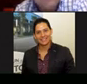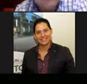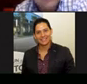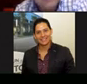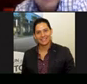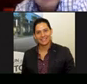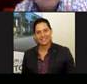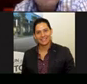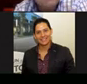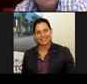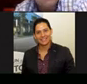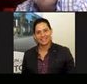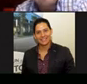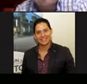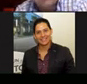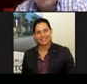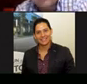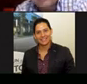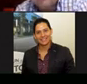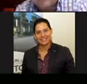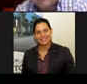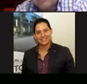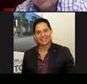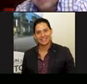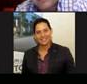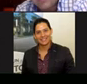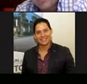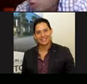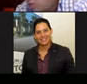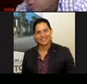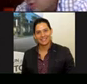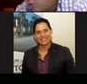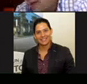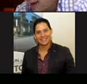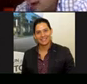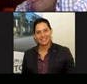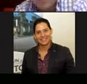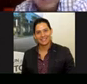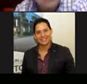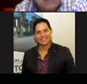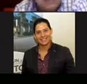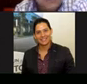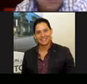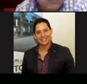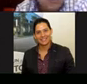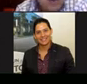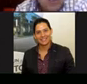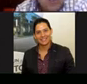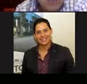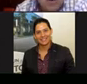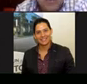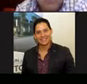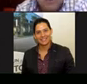Es parte de lo que tenemos que ver hoy, todas las herramientas tecnológicas, cómo nos ayudan a poder seguir haciendo esto. Y hoy el